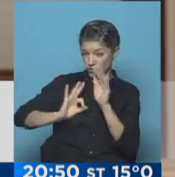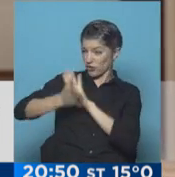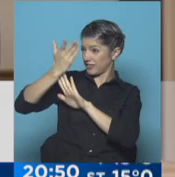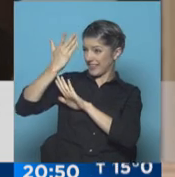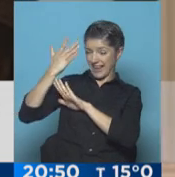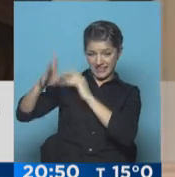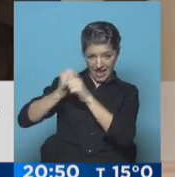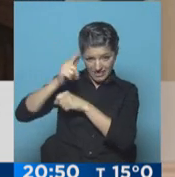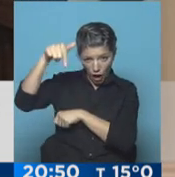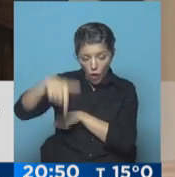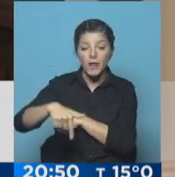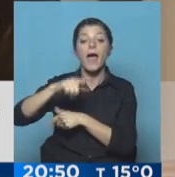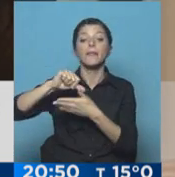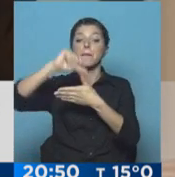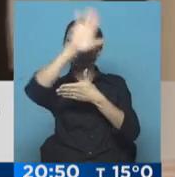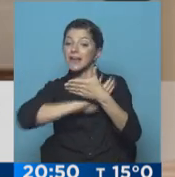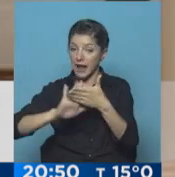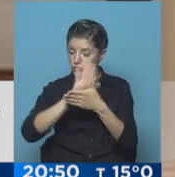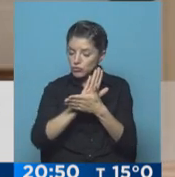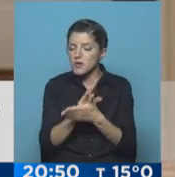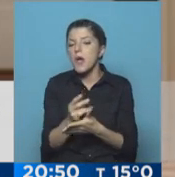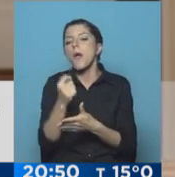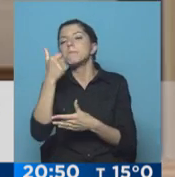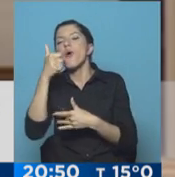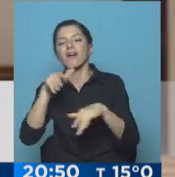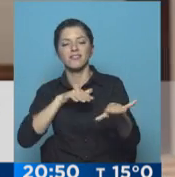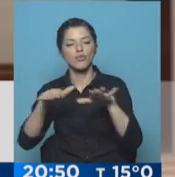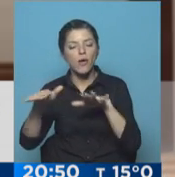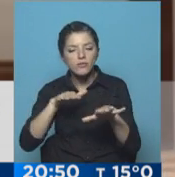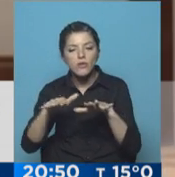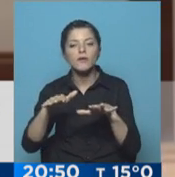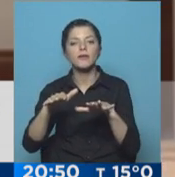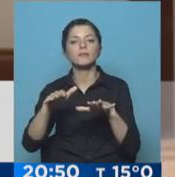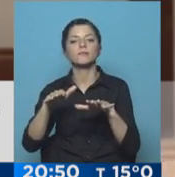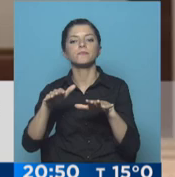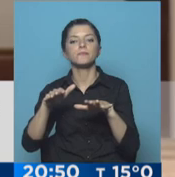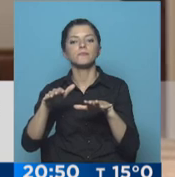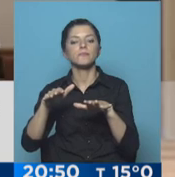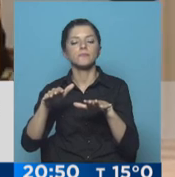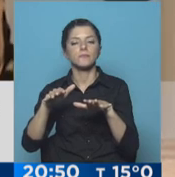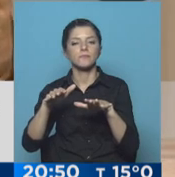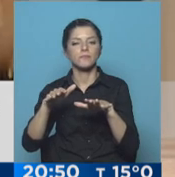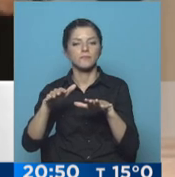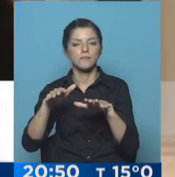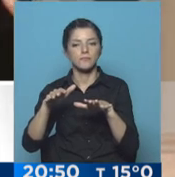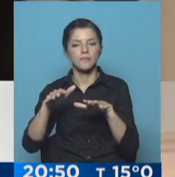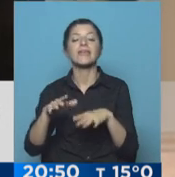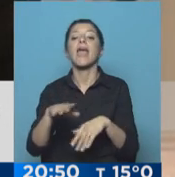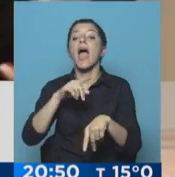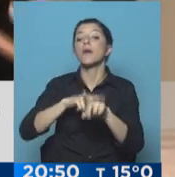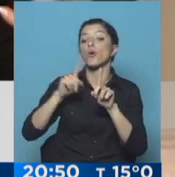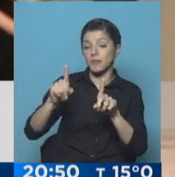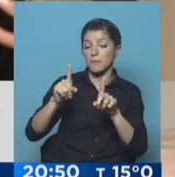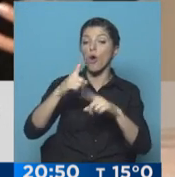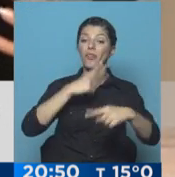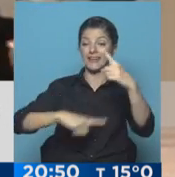historia de la América del Sur, muy pocas veces se dan el hecho que en forma simultánea coexistan